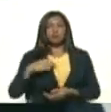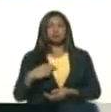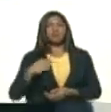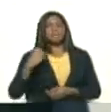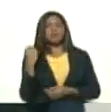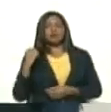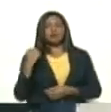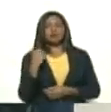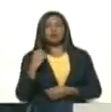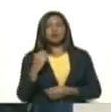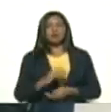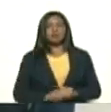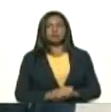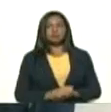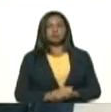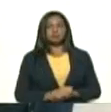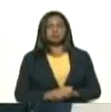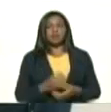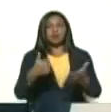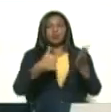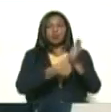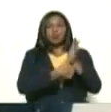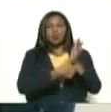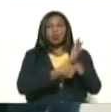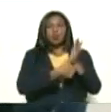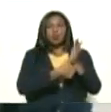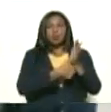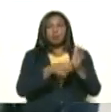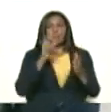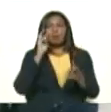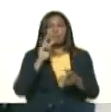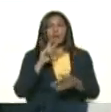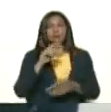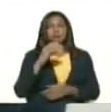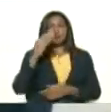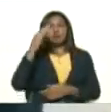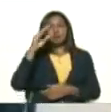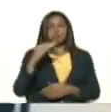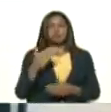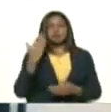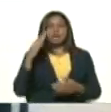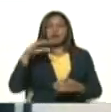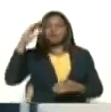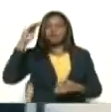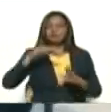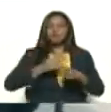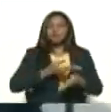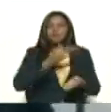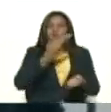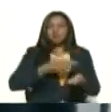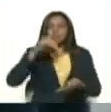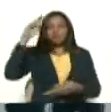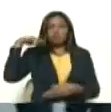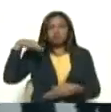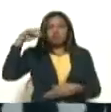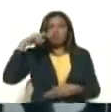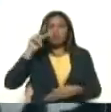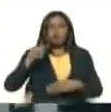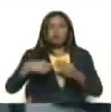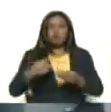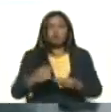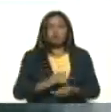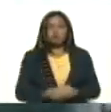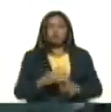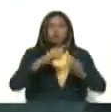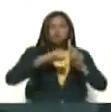migratoria le coloca el detector de temperatura y a la vez le hace el chequeo con el captahuella. De